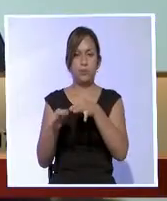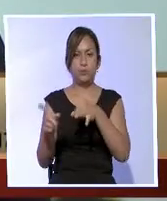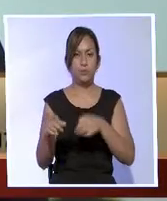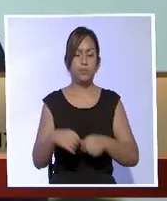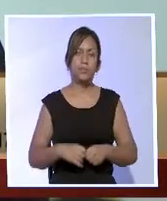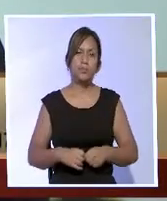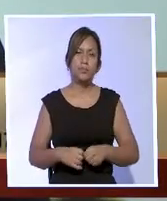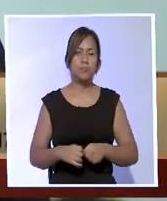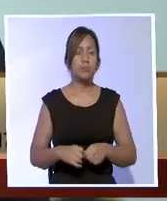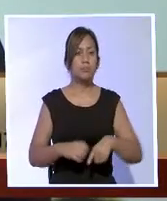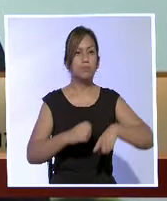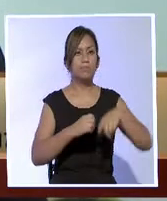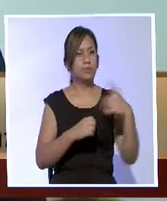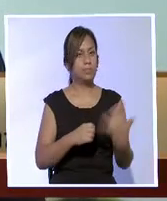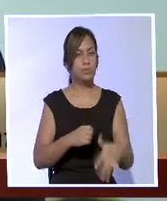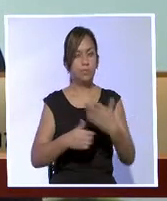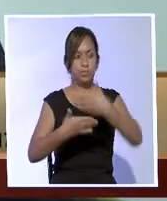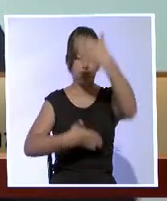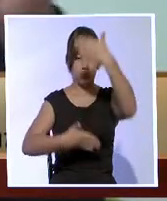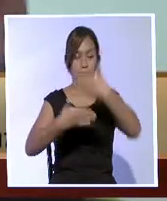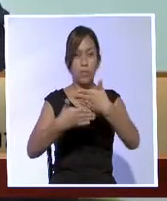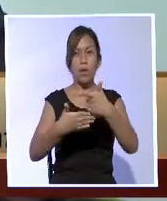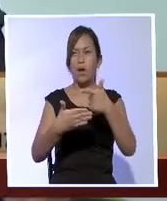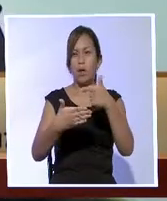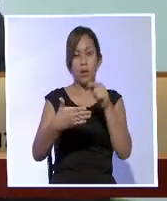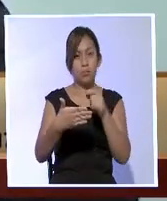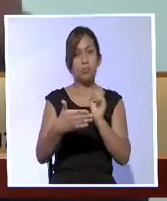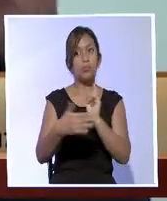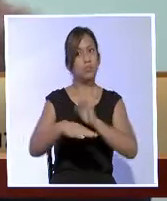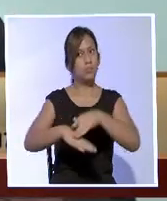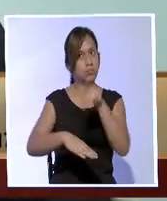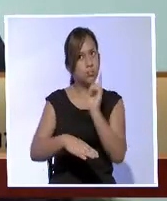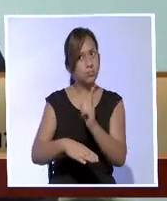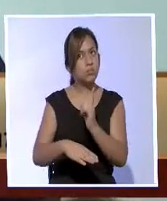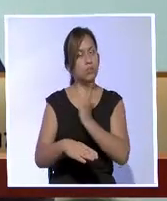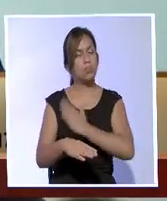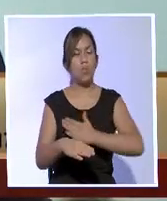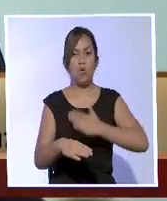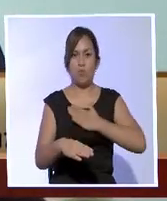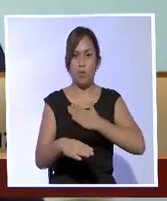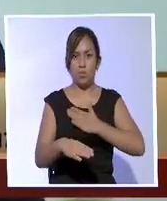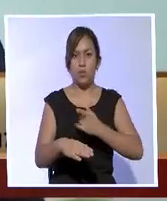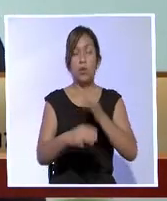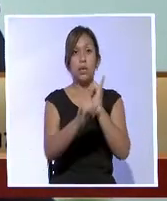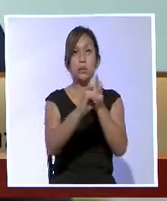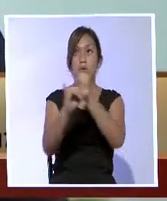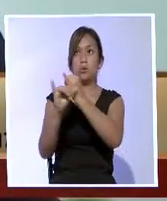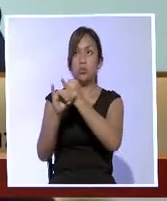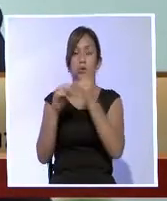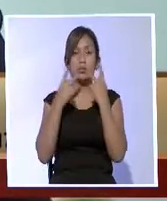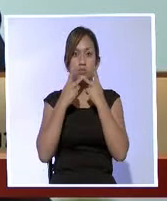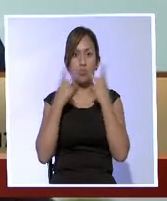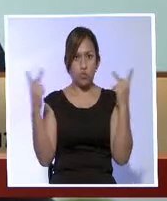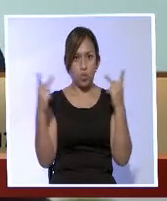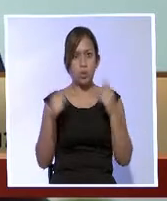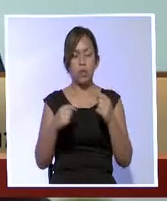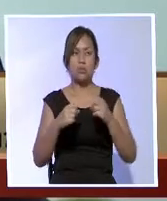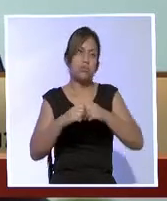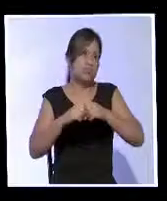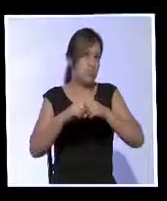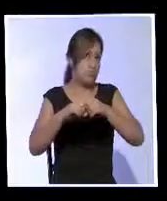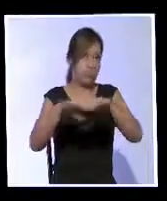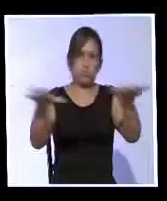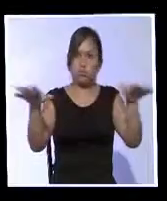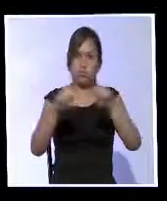condena estos actos de violencia que exhorta únicamente a las instituciones del estado sino a la sociedad en general